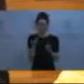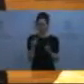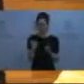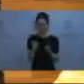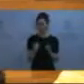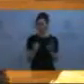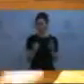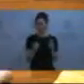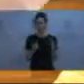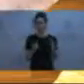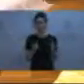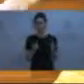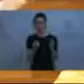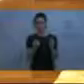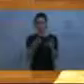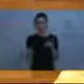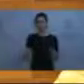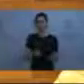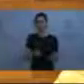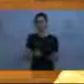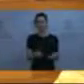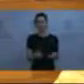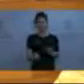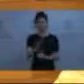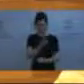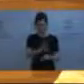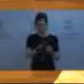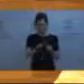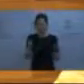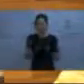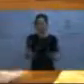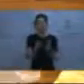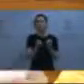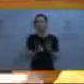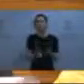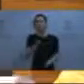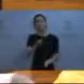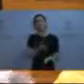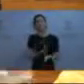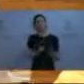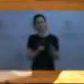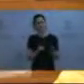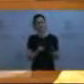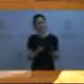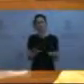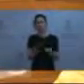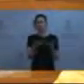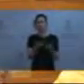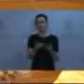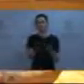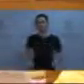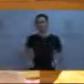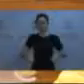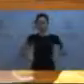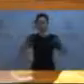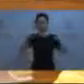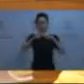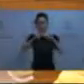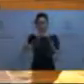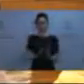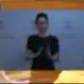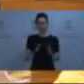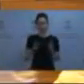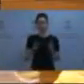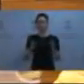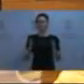de, bueno, demandas de reparaciones o de actuaciones que tenían ustedes en las viviendas del Principado, realizadas por los ocupantes o